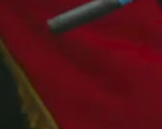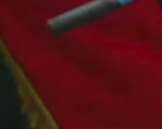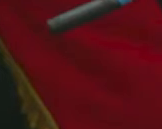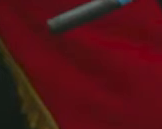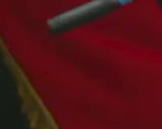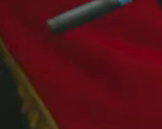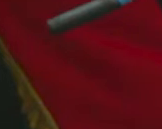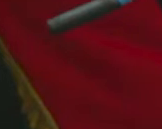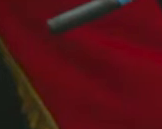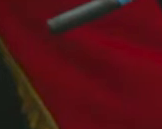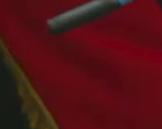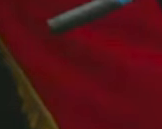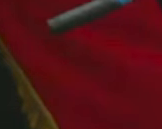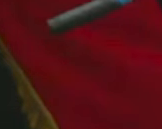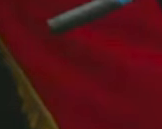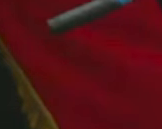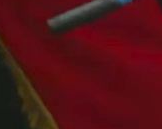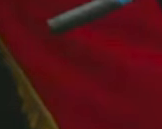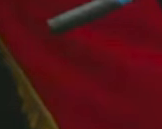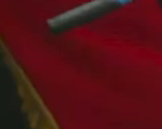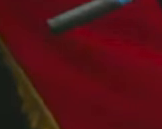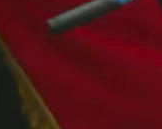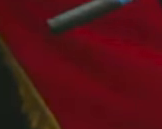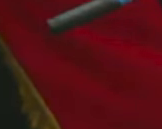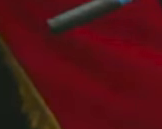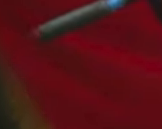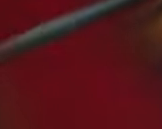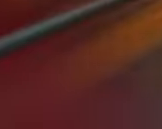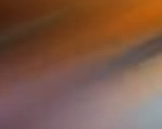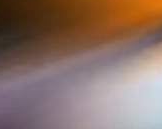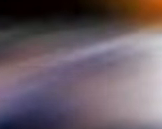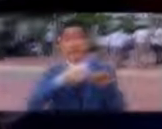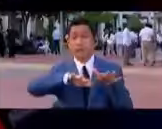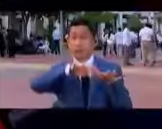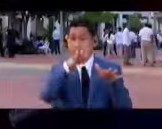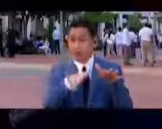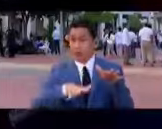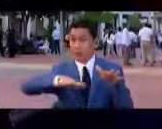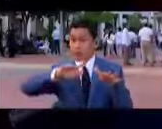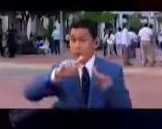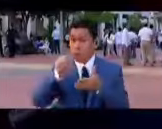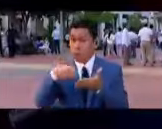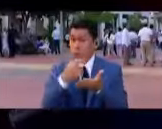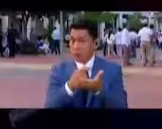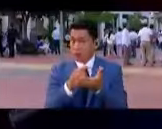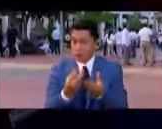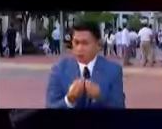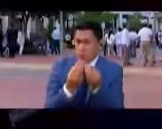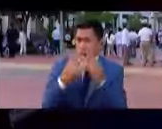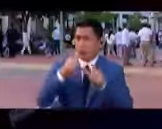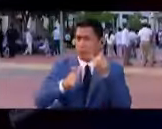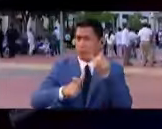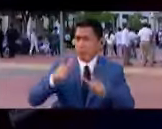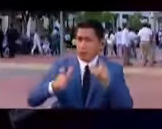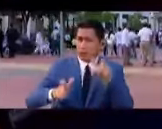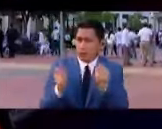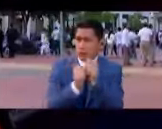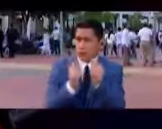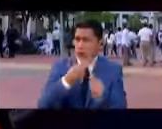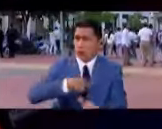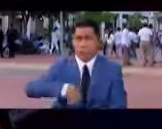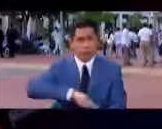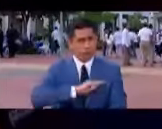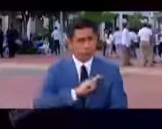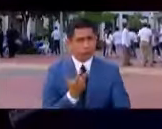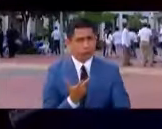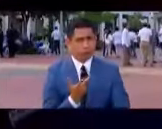social, becas, obras y sobre todo seguridad. Con nuestra gente, con los que convivimos día a